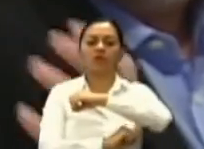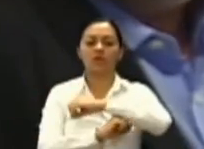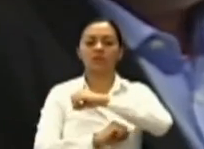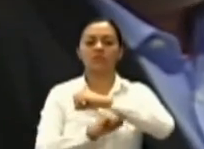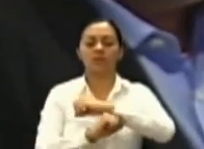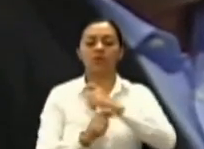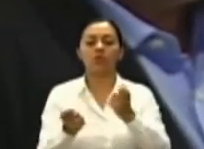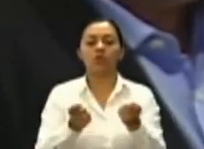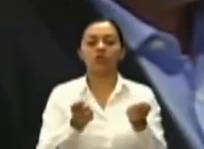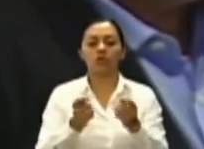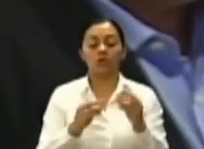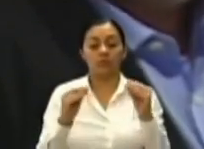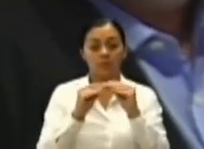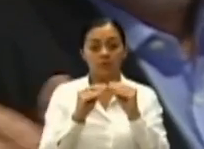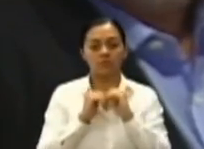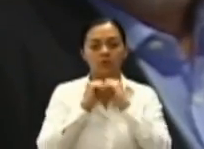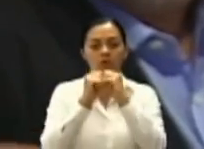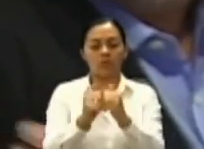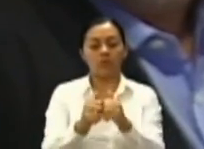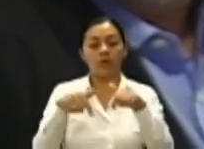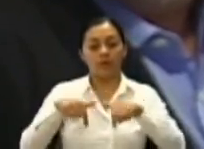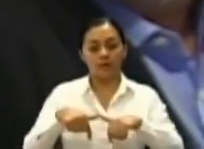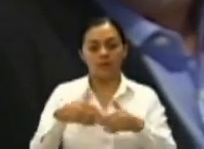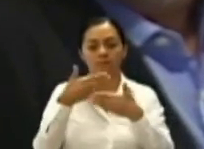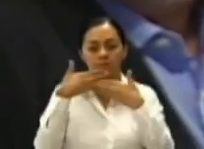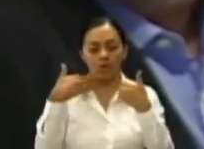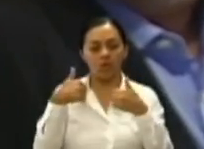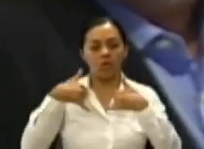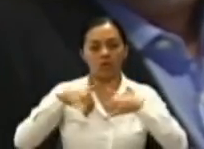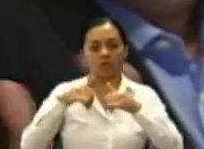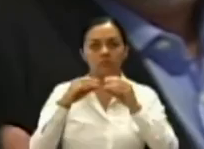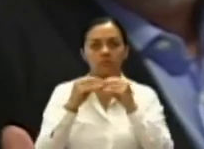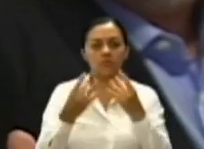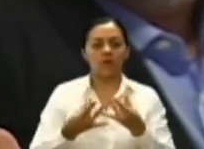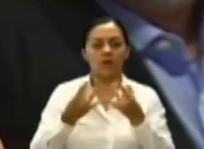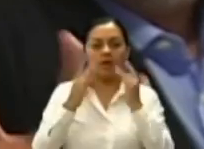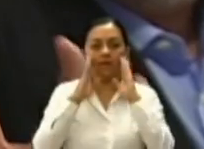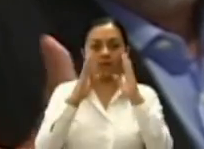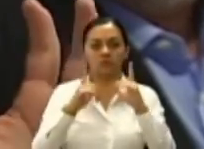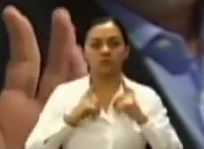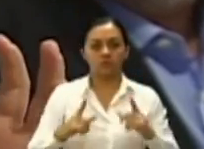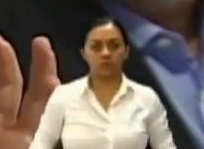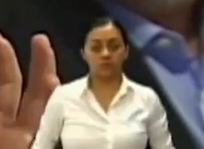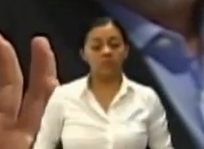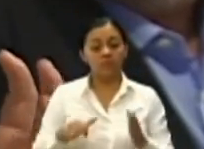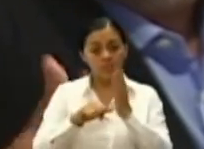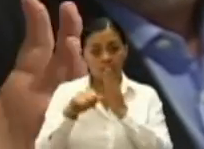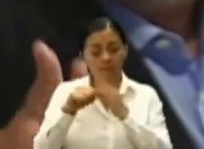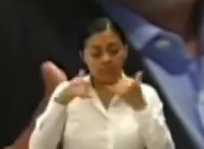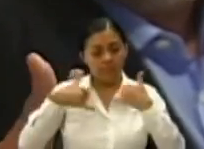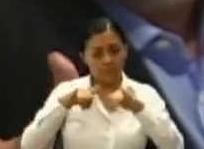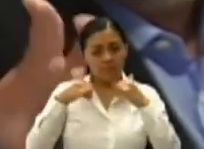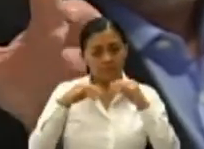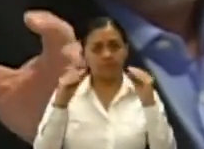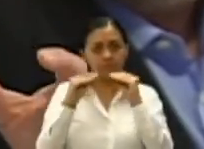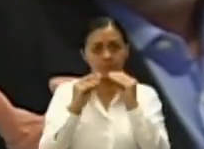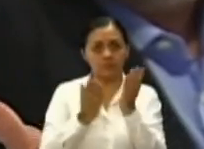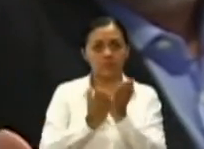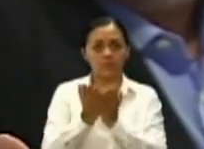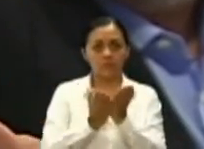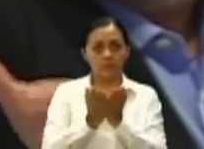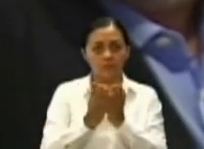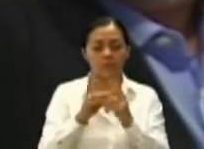y fortalecer el proceso de acompañamiento en el mejoramiento continuo de la calidad el ministerio seguirá prestando servicios y seguirá